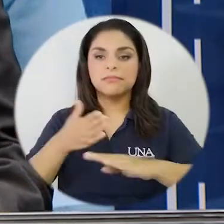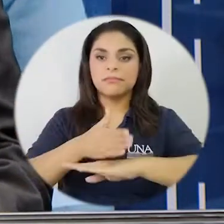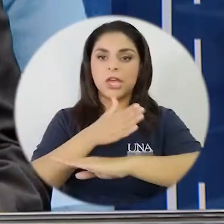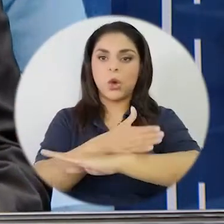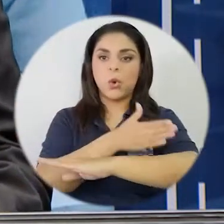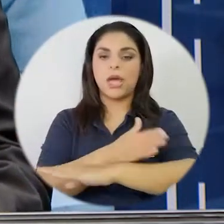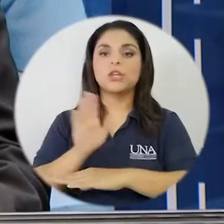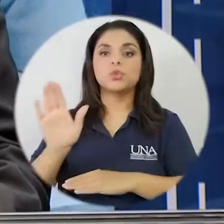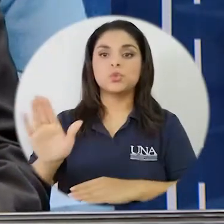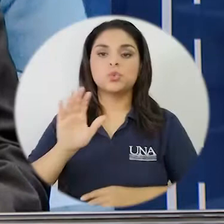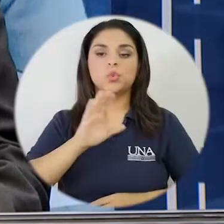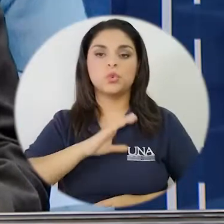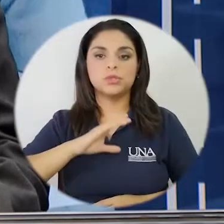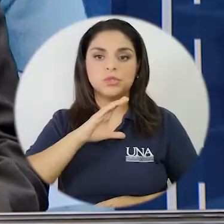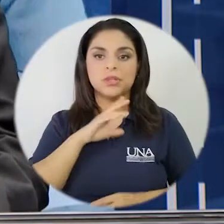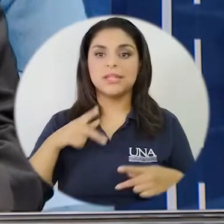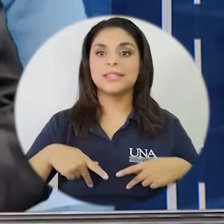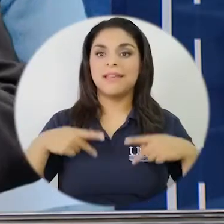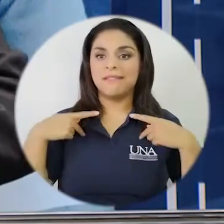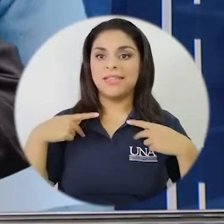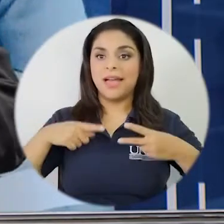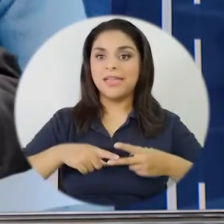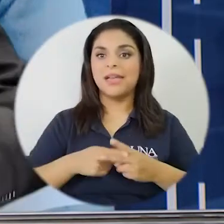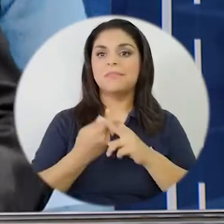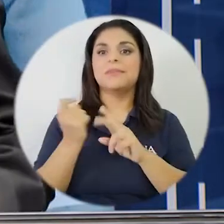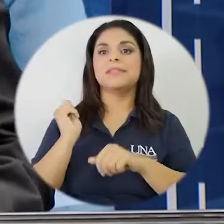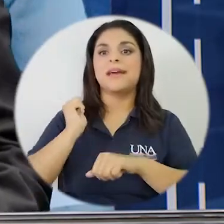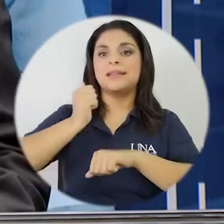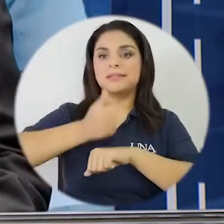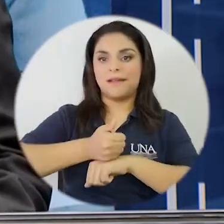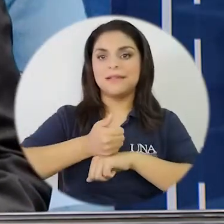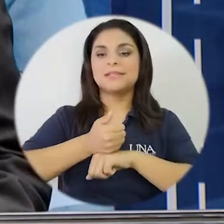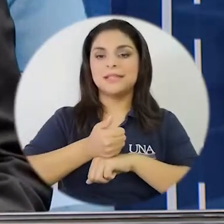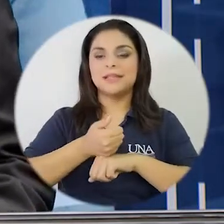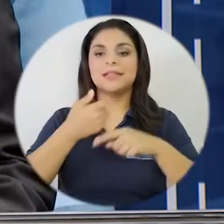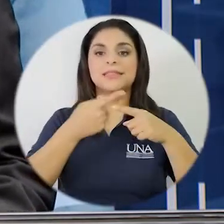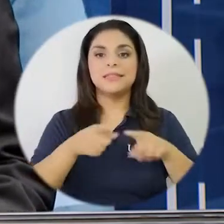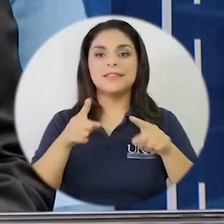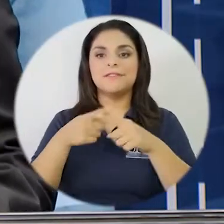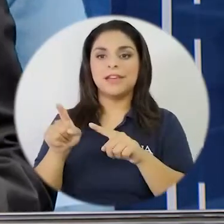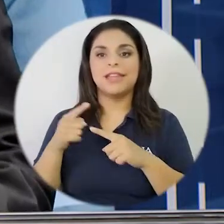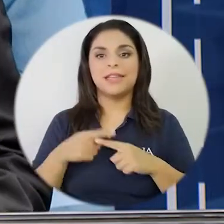mejorar sus condiciones de vida y se empiezan a establecer